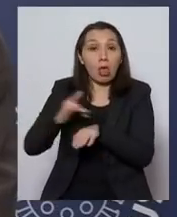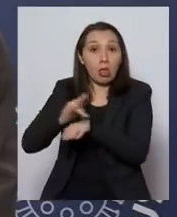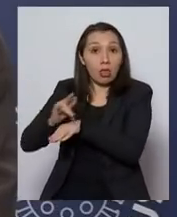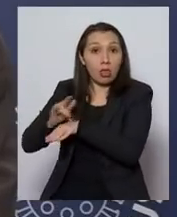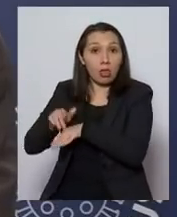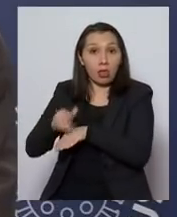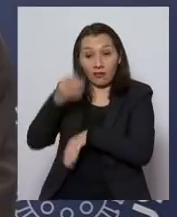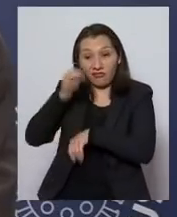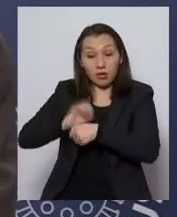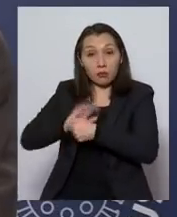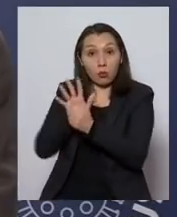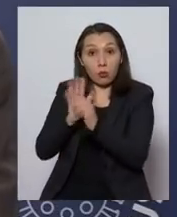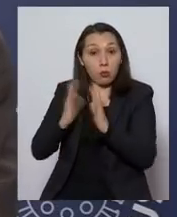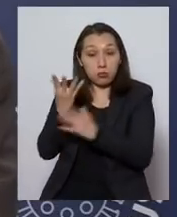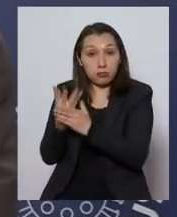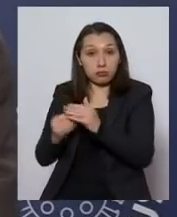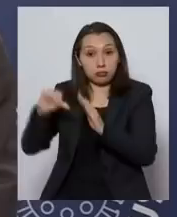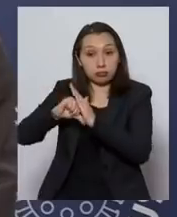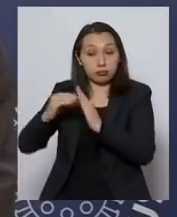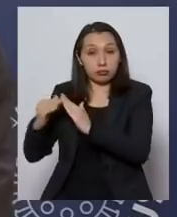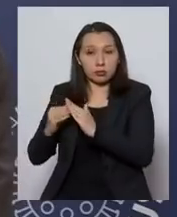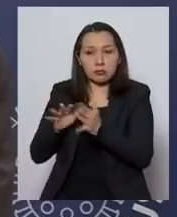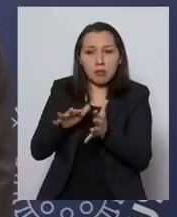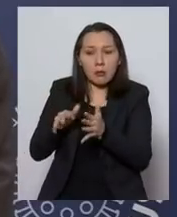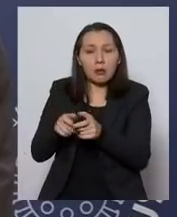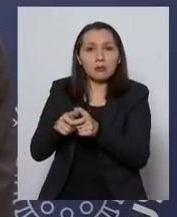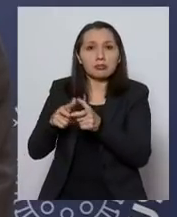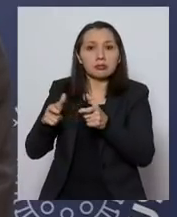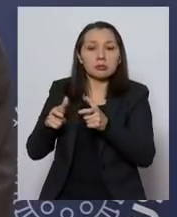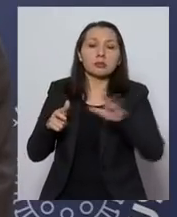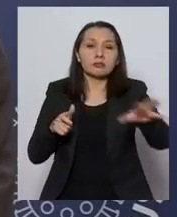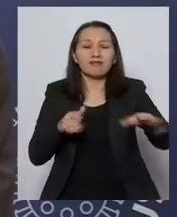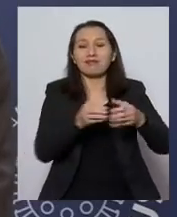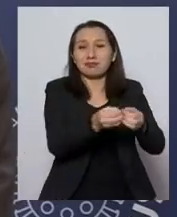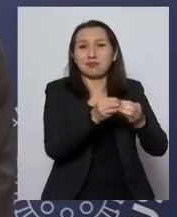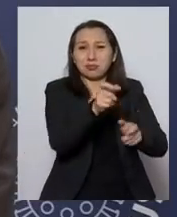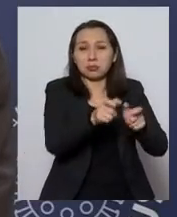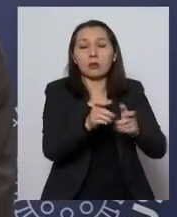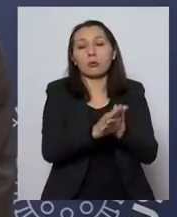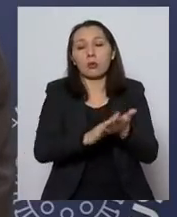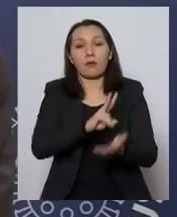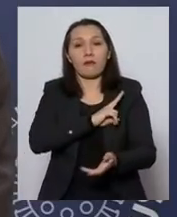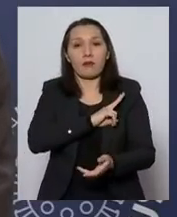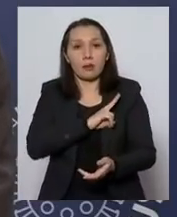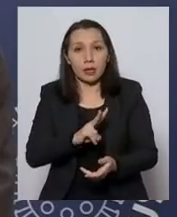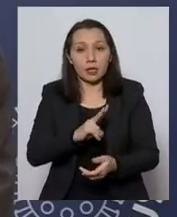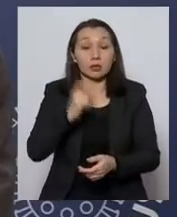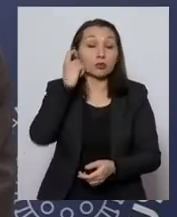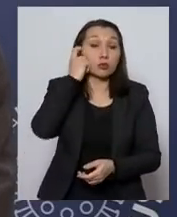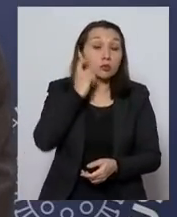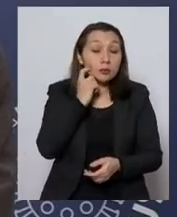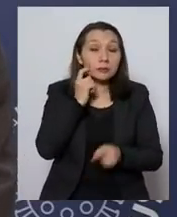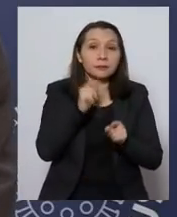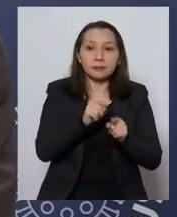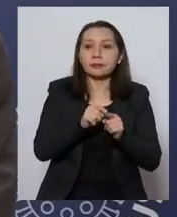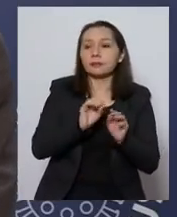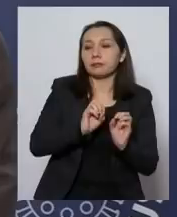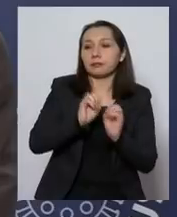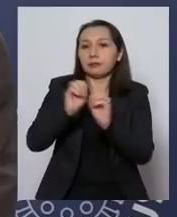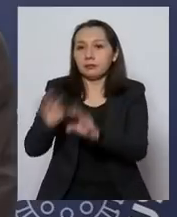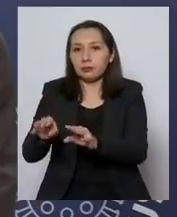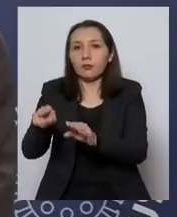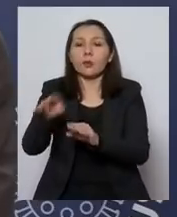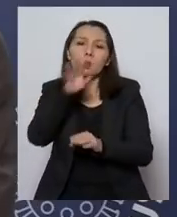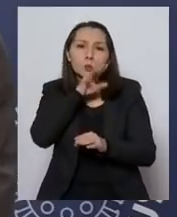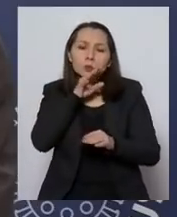cuarentena o en lugares donde tenemos un cierto aumento de casos, llámese región de Valparaíso, región de O'Higgins, y tenemos que